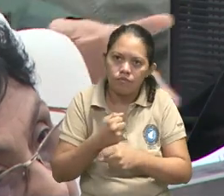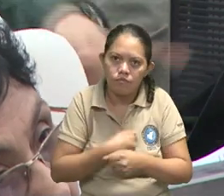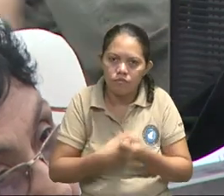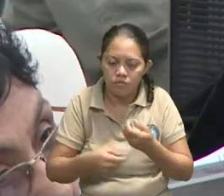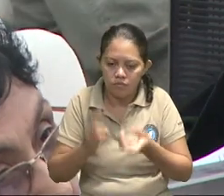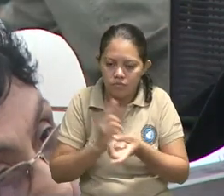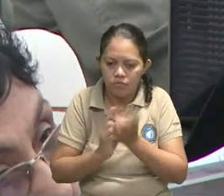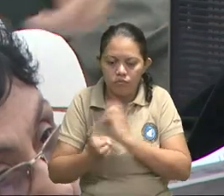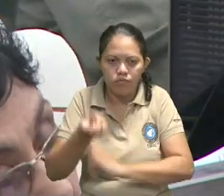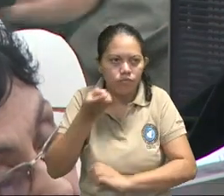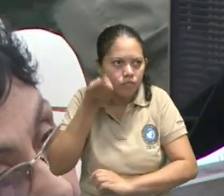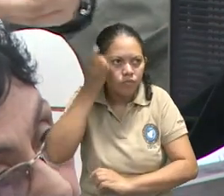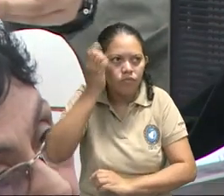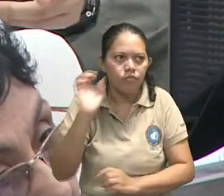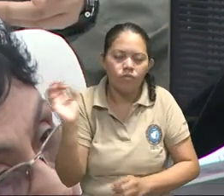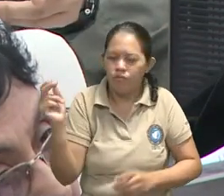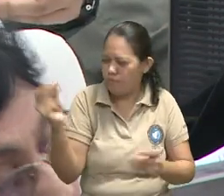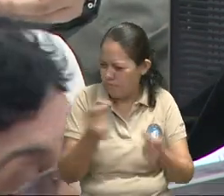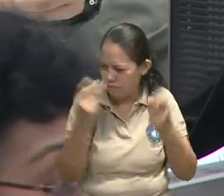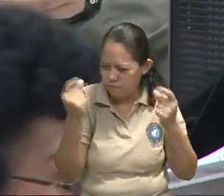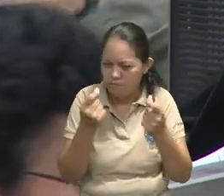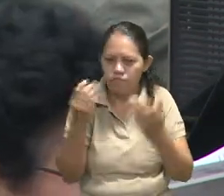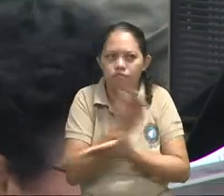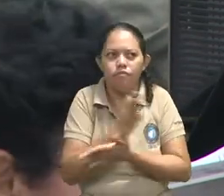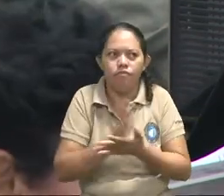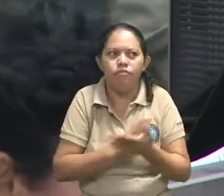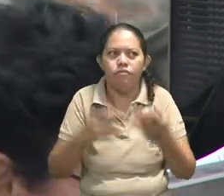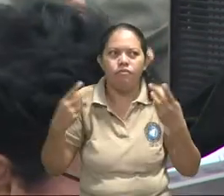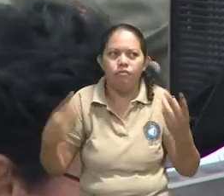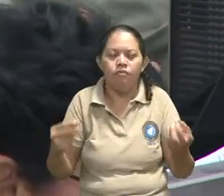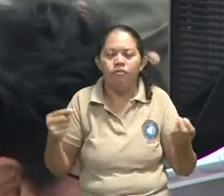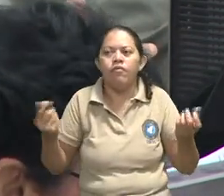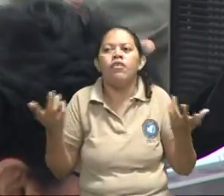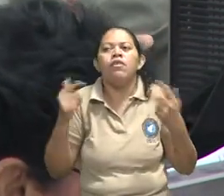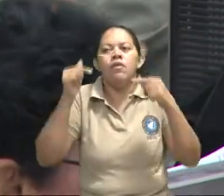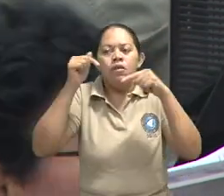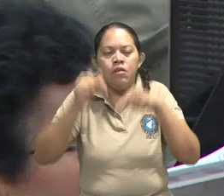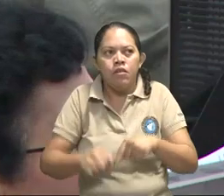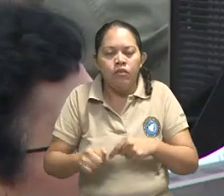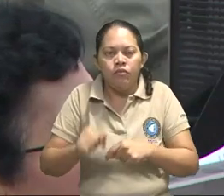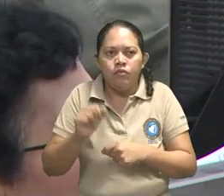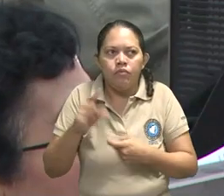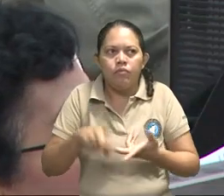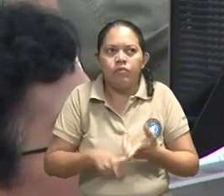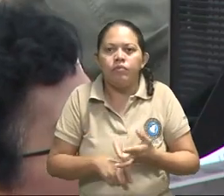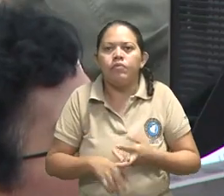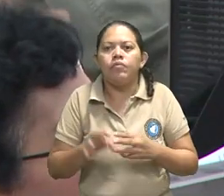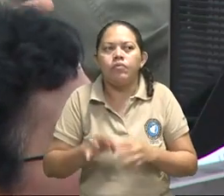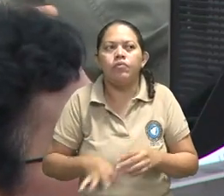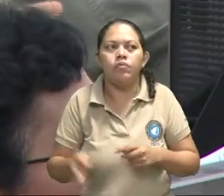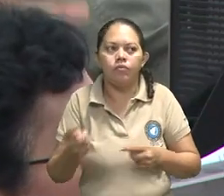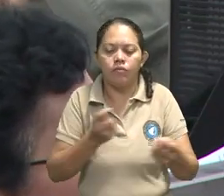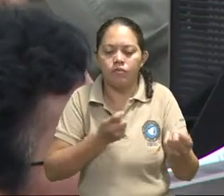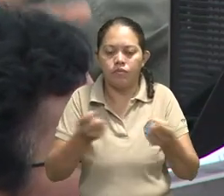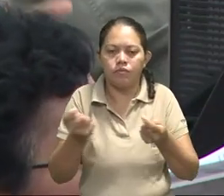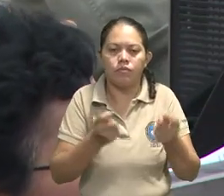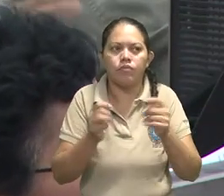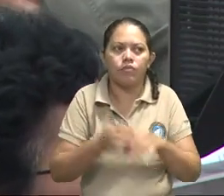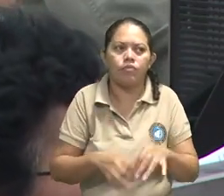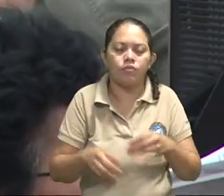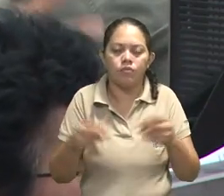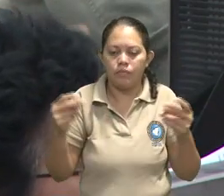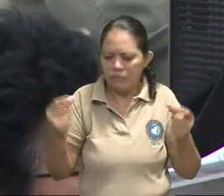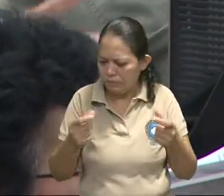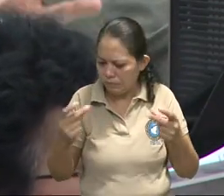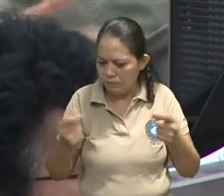van desarrollándose de una forma a la velocidad de la luz, las regulaciones de los entes reguladores van en